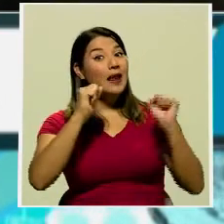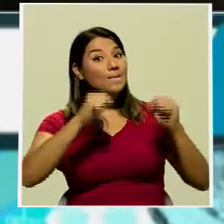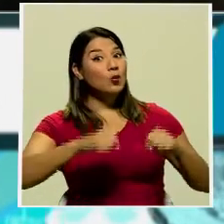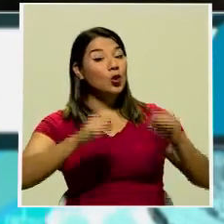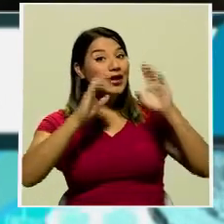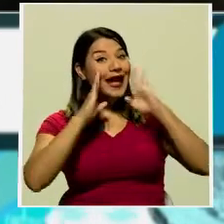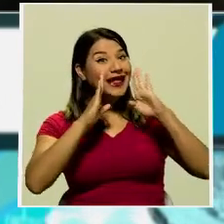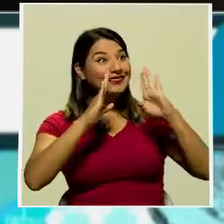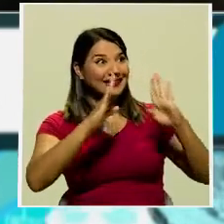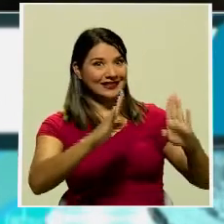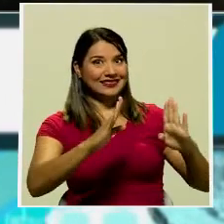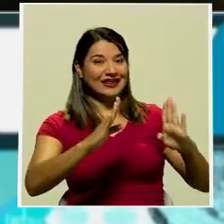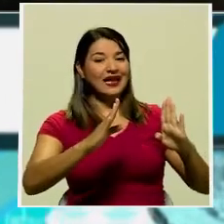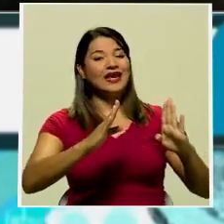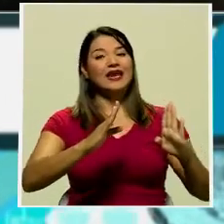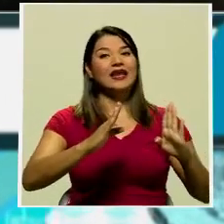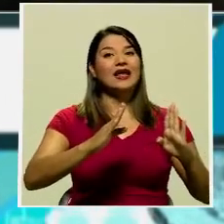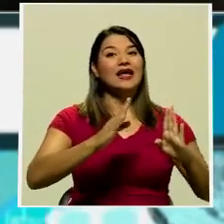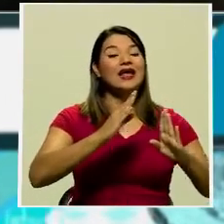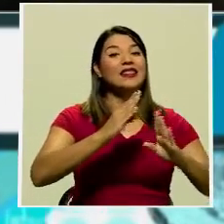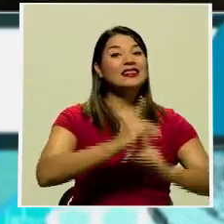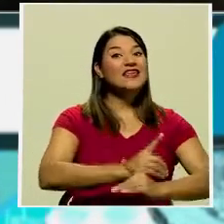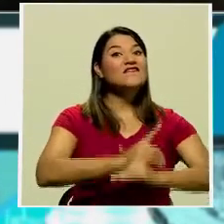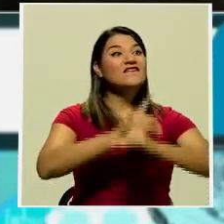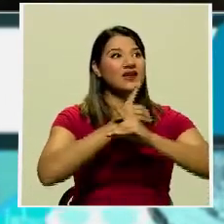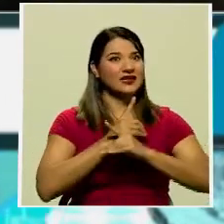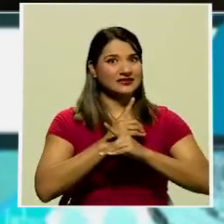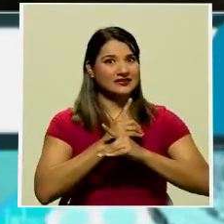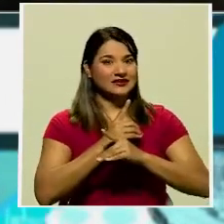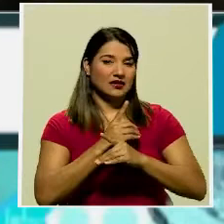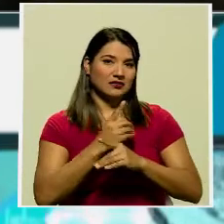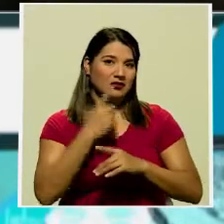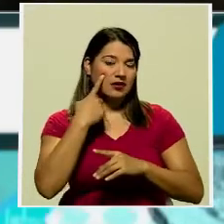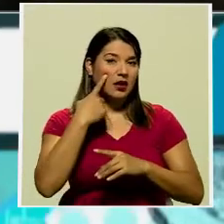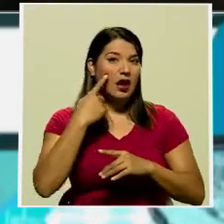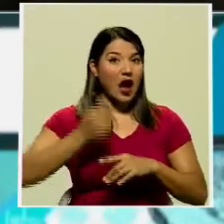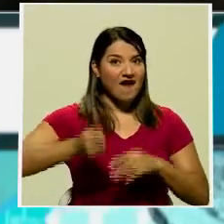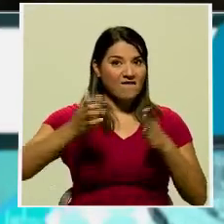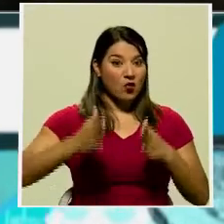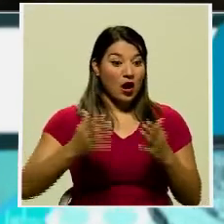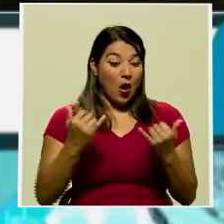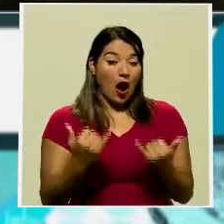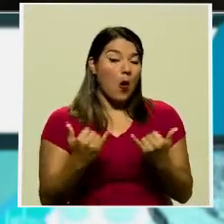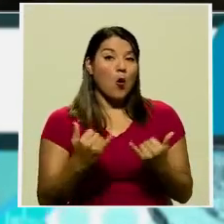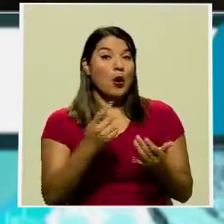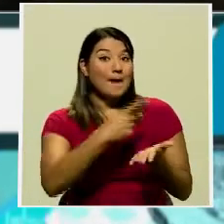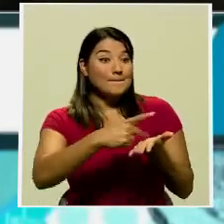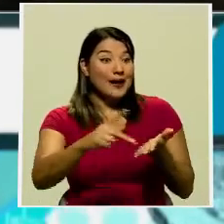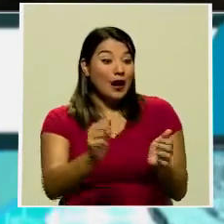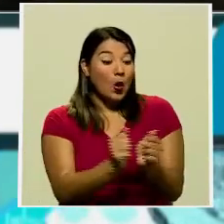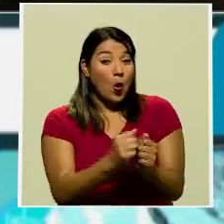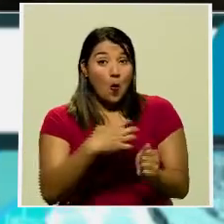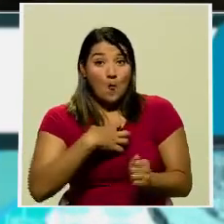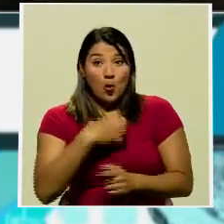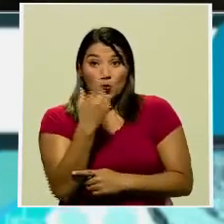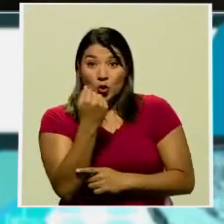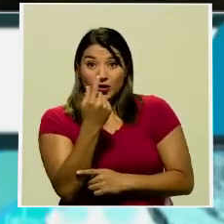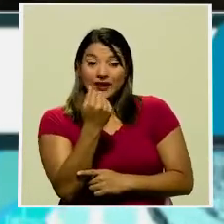Estado, las y los procuradores están pagándose los viáticos de su propio bolsillo. Andrés.